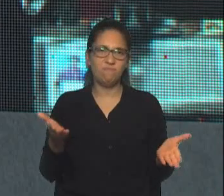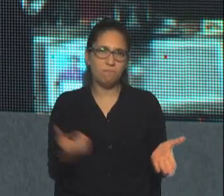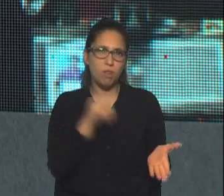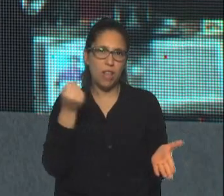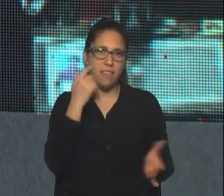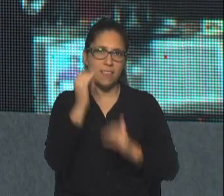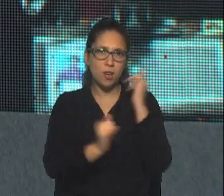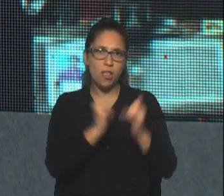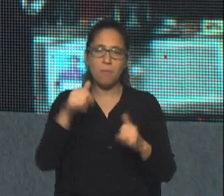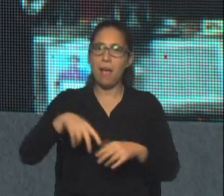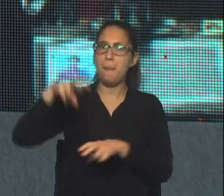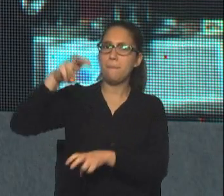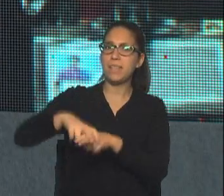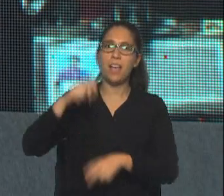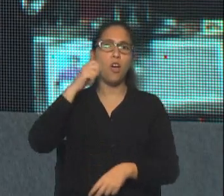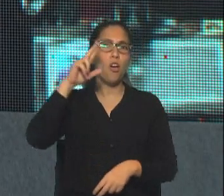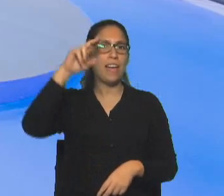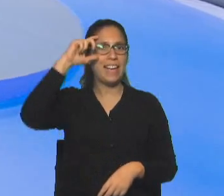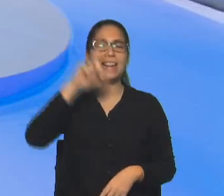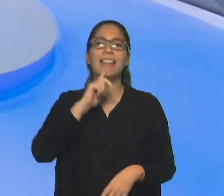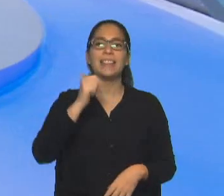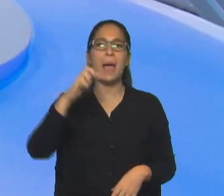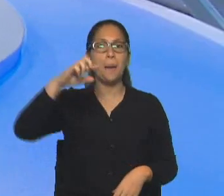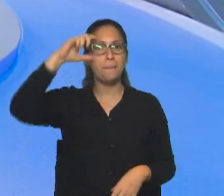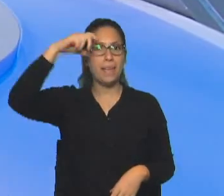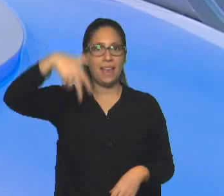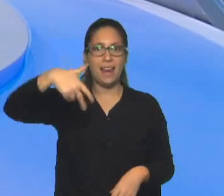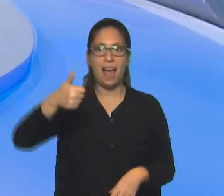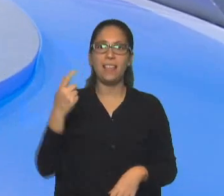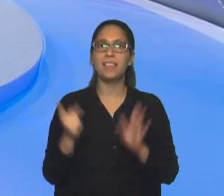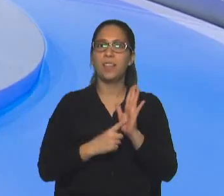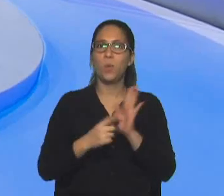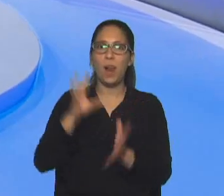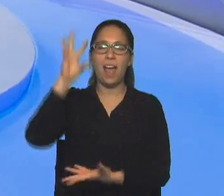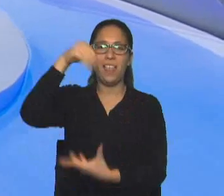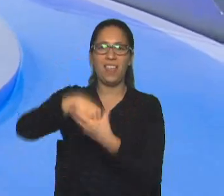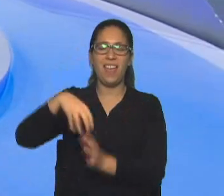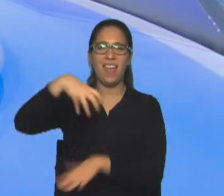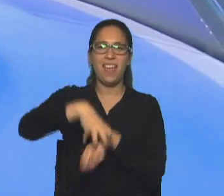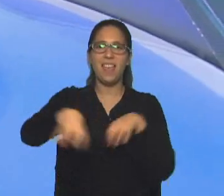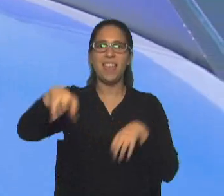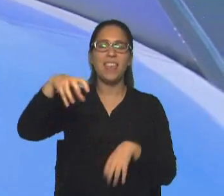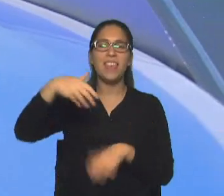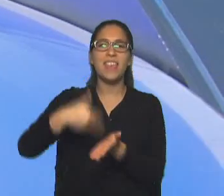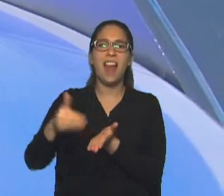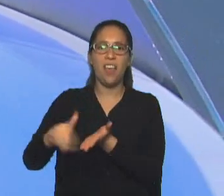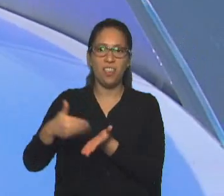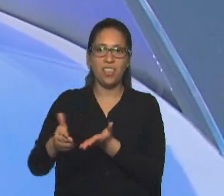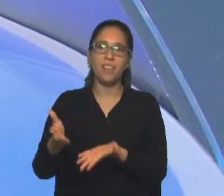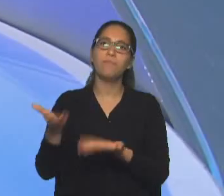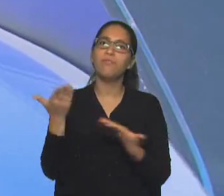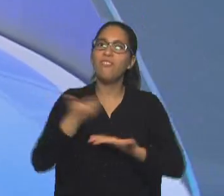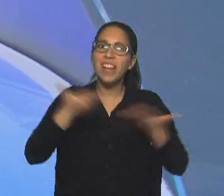porque estamos aquí en la mesa concreta pena ya para hablar con ella titular del inadi como siempre Un gusto recibirte greta Cómo estás